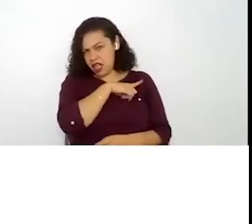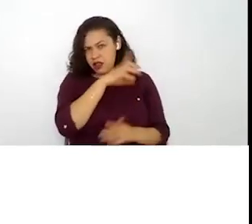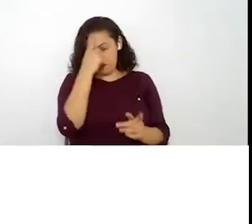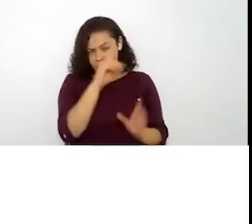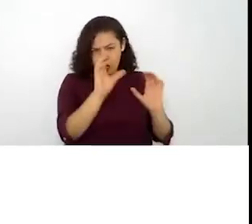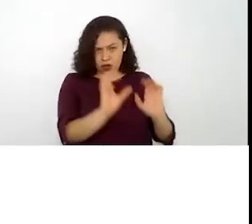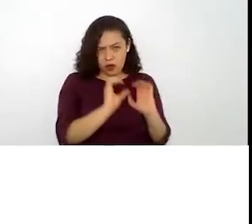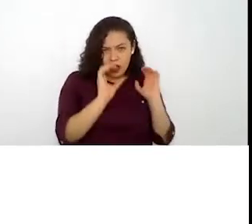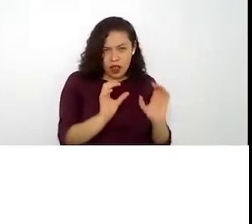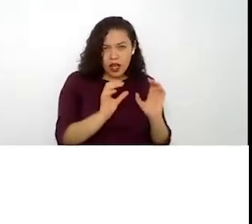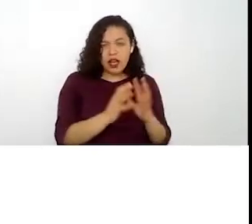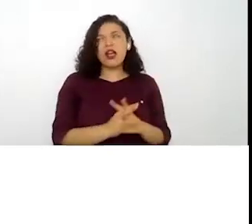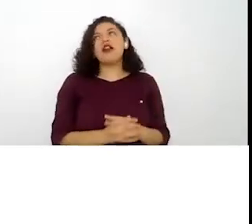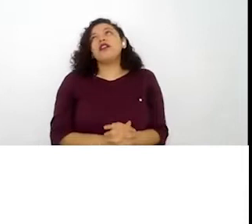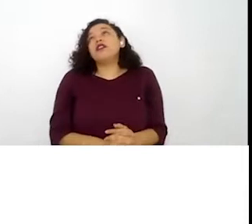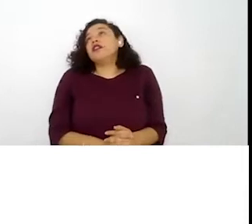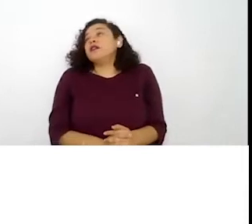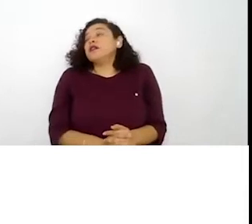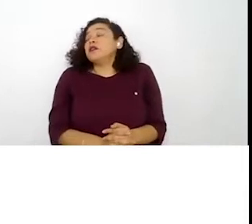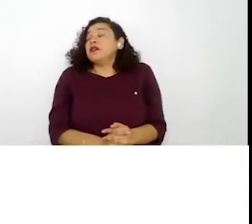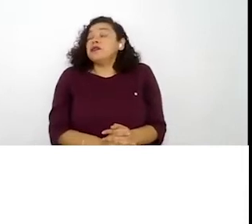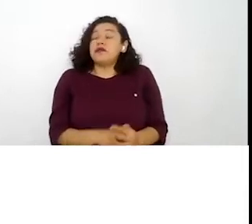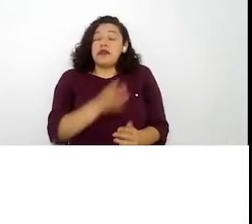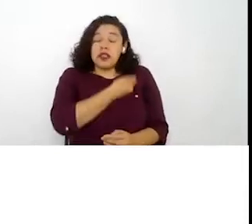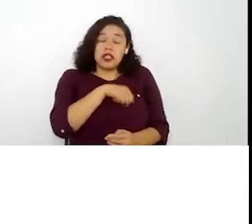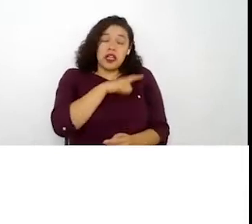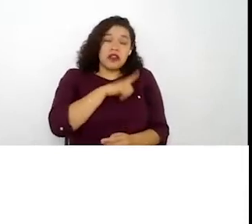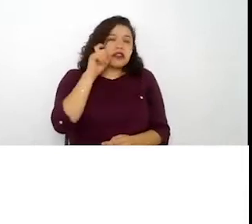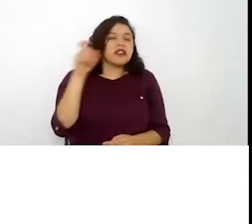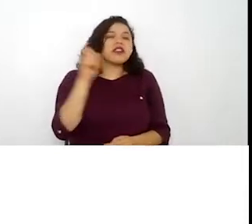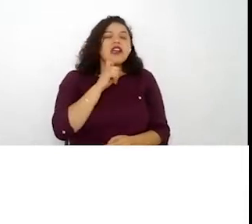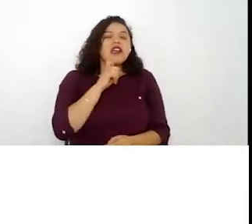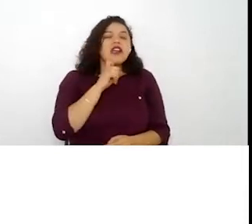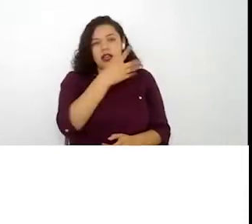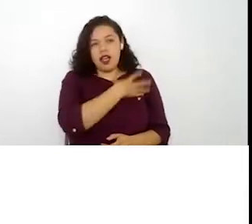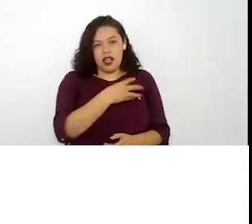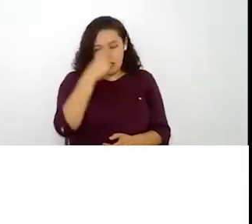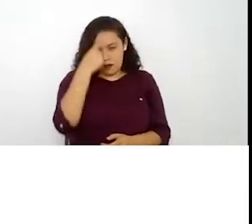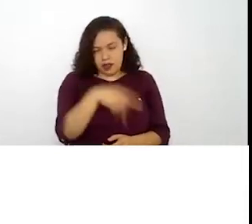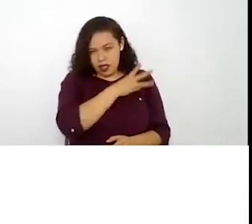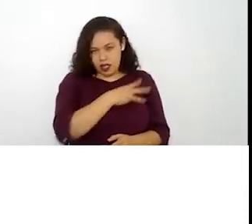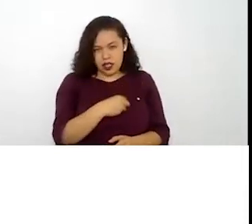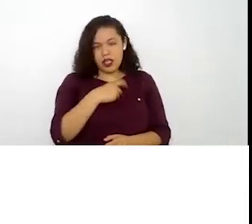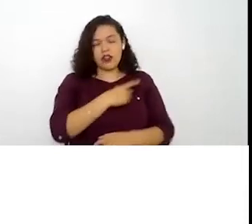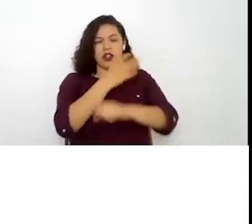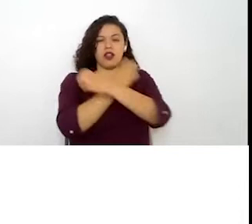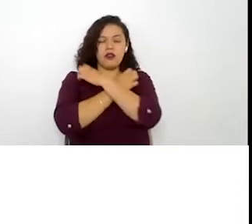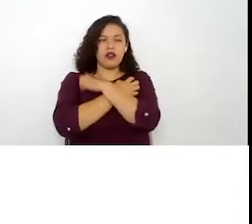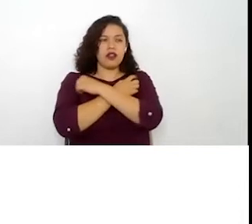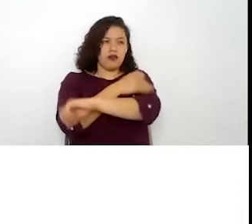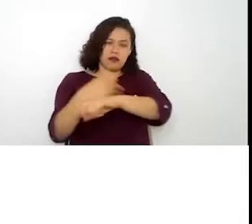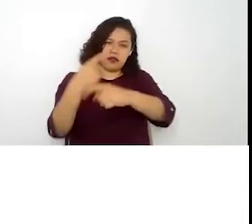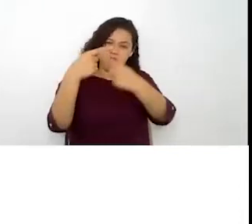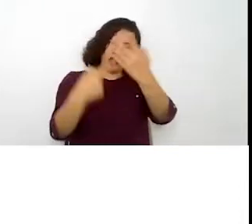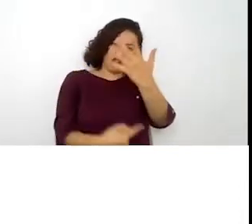puede ser salud sexual y reproductiva puede ser educación familia etcétera Sí